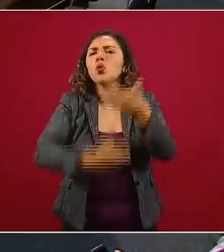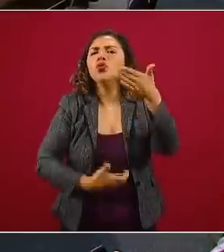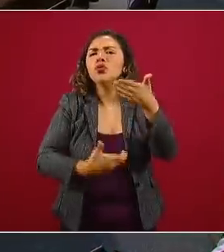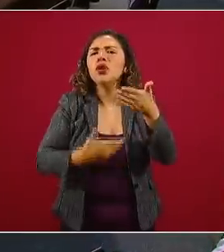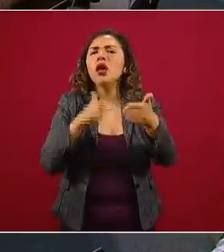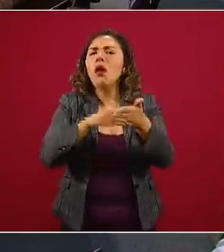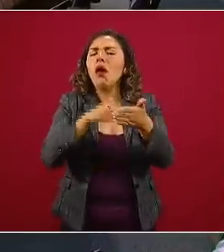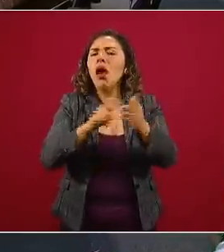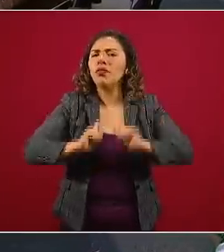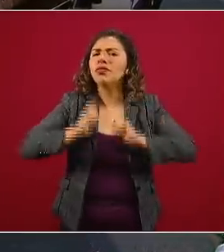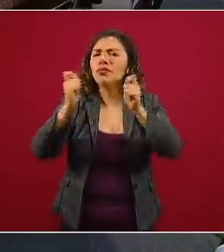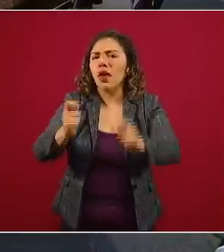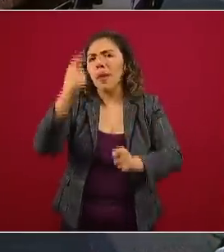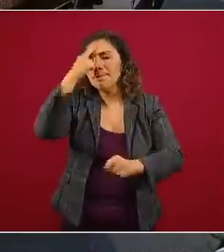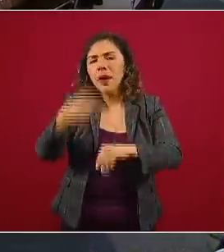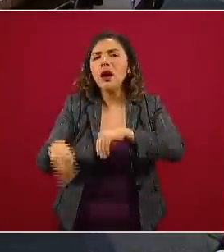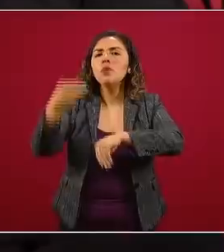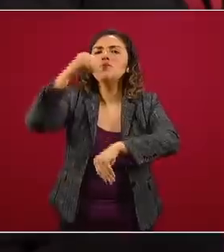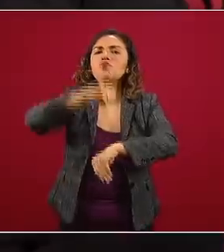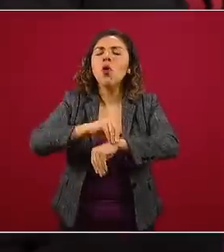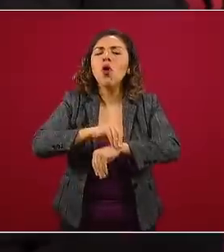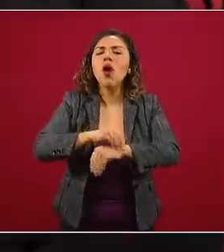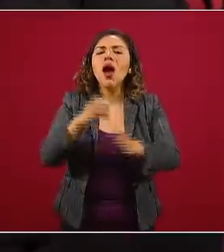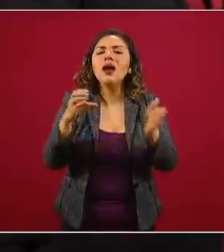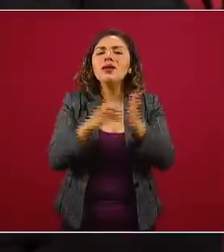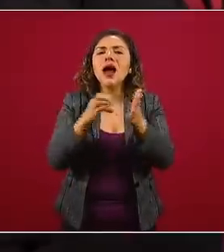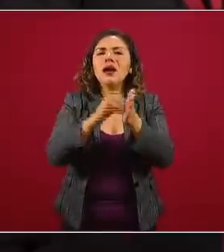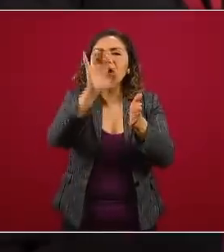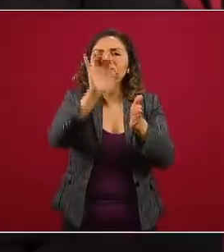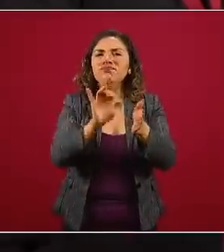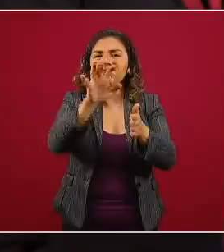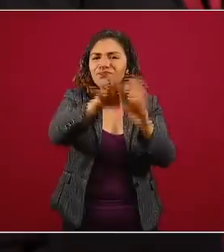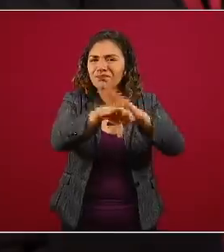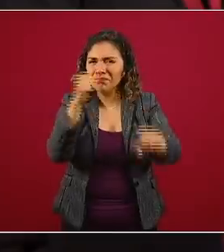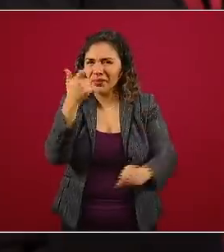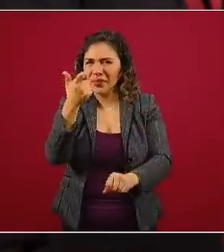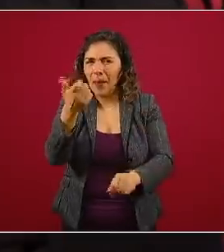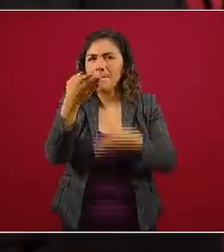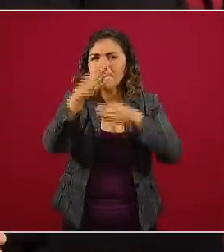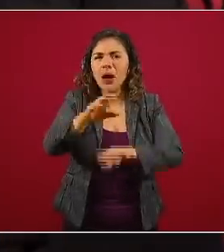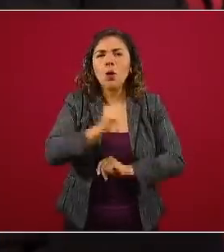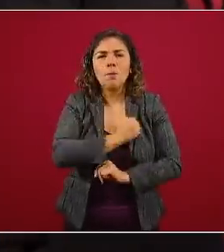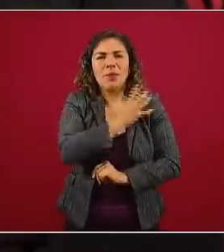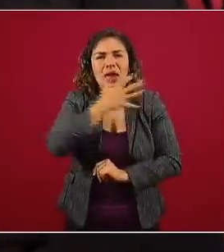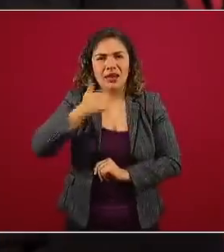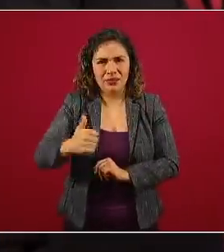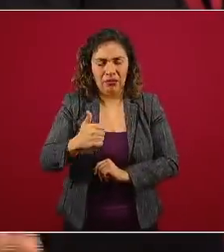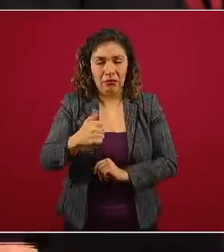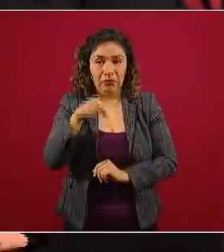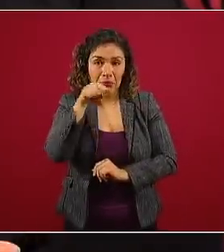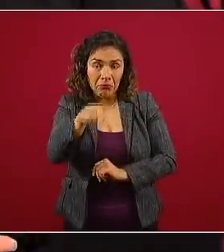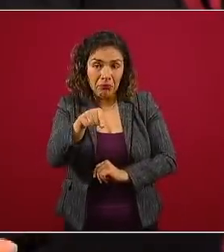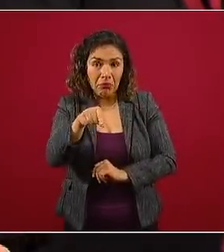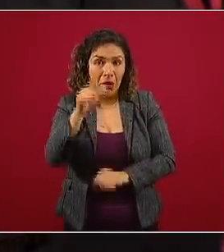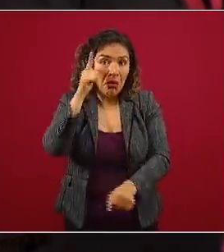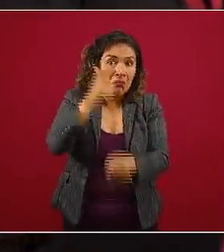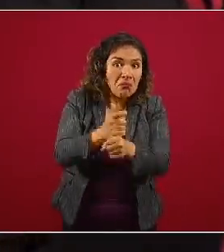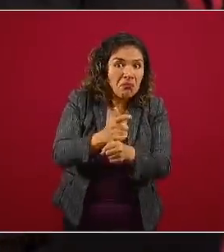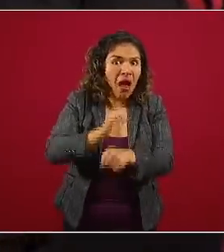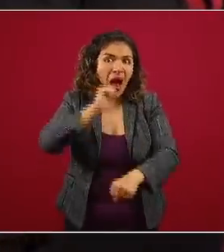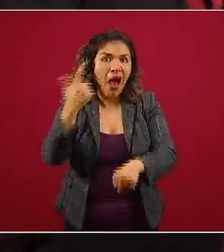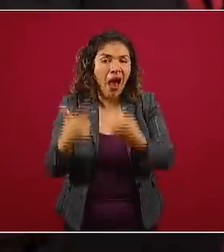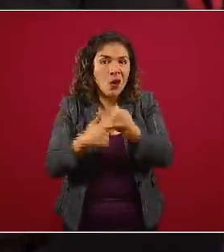había otorgado para la instalación de cajeros automáticos del banco de bienestar y si fue porque encontraron alguna